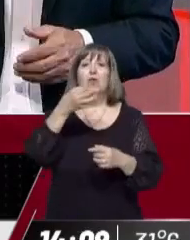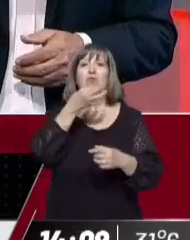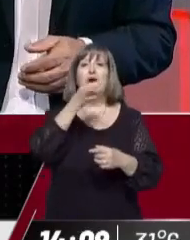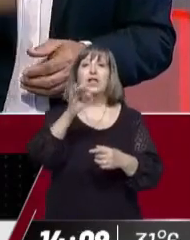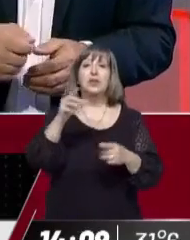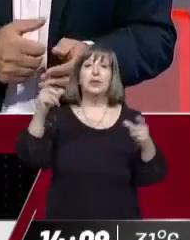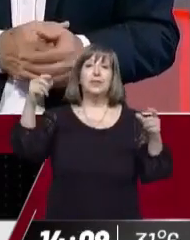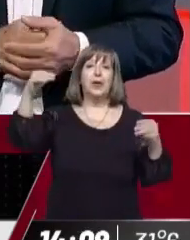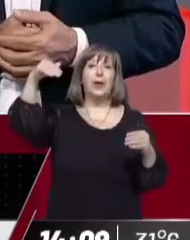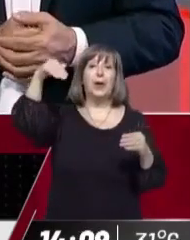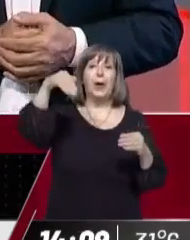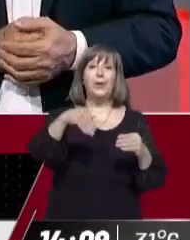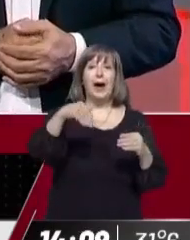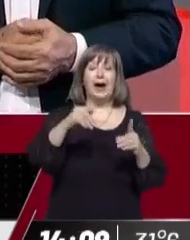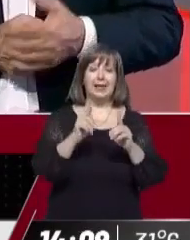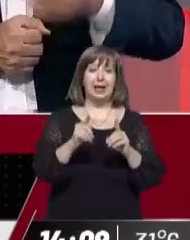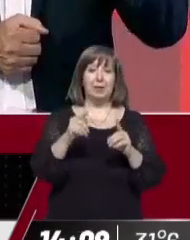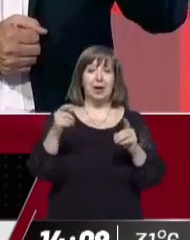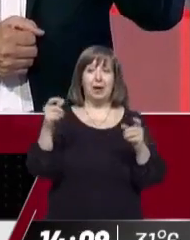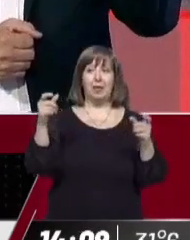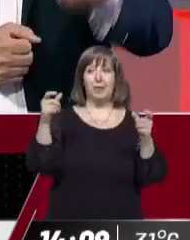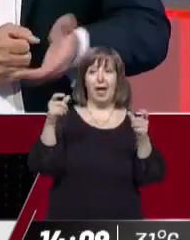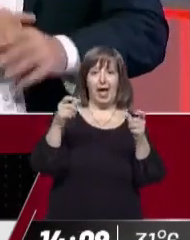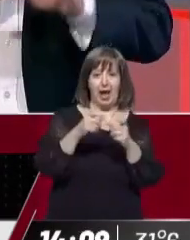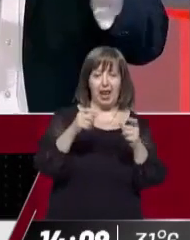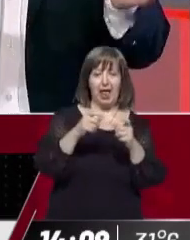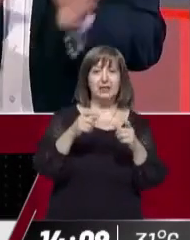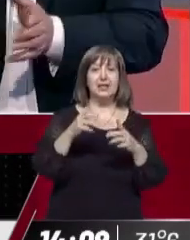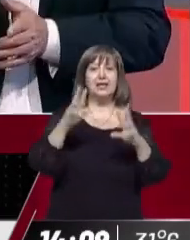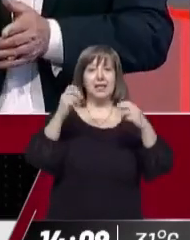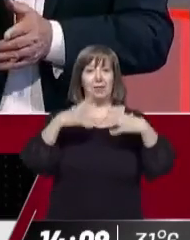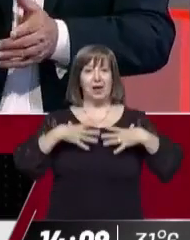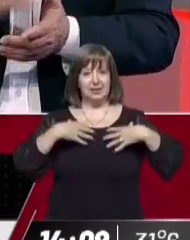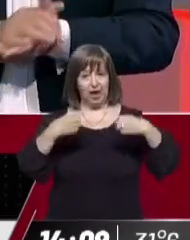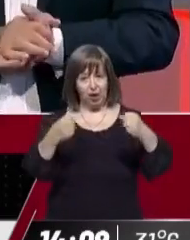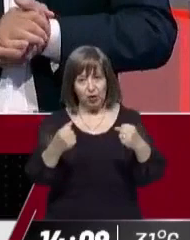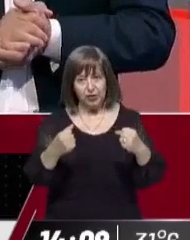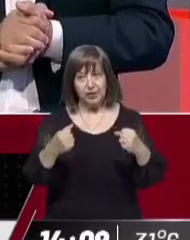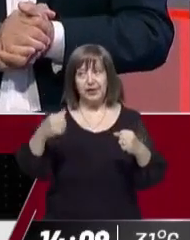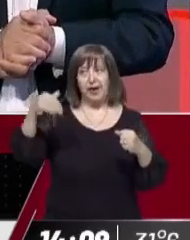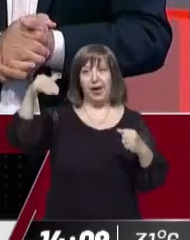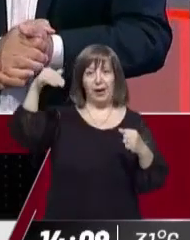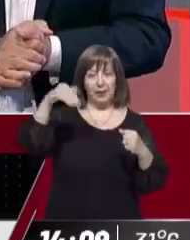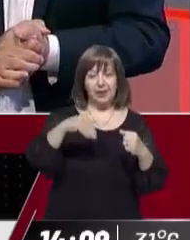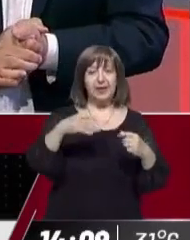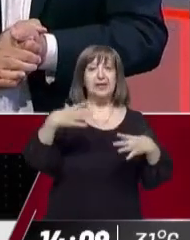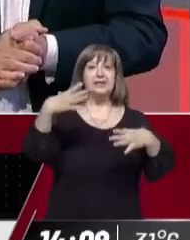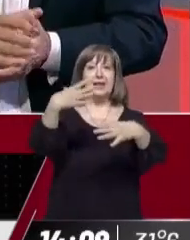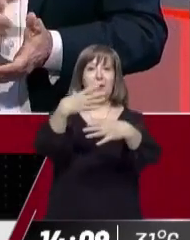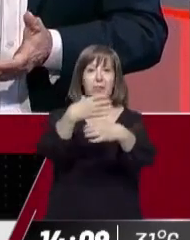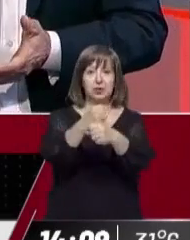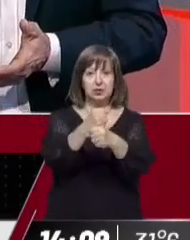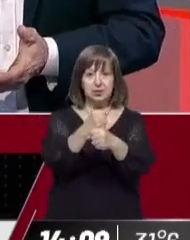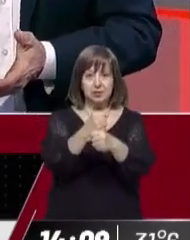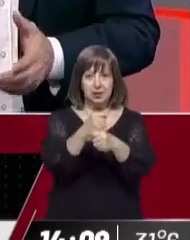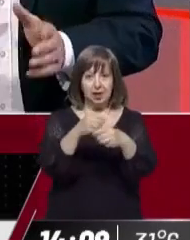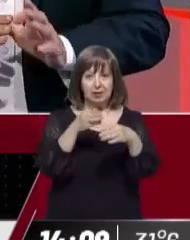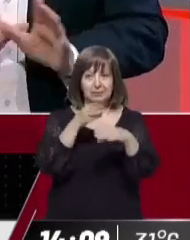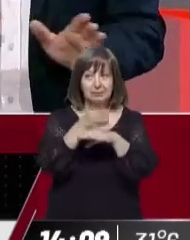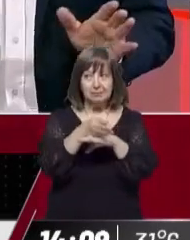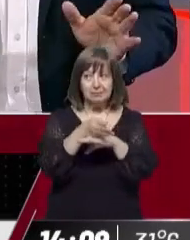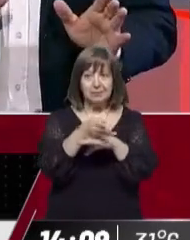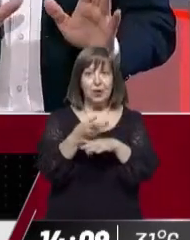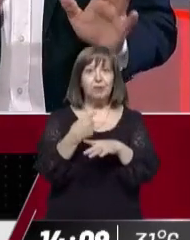también que se vienen las tarifas más altas, el tema de la salud en general y específicamente el transporte, el boleto que va a tener un precio